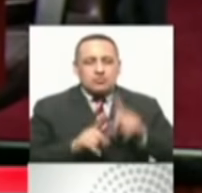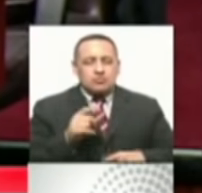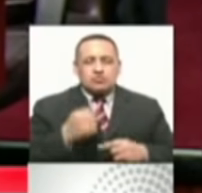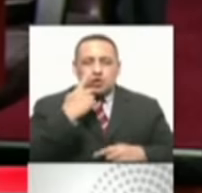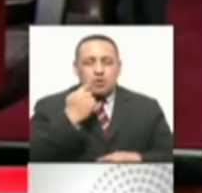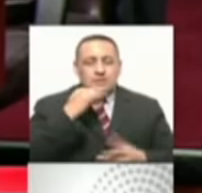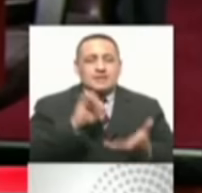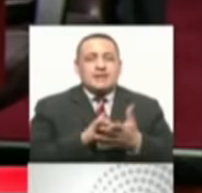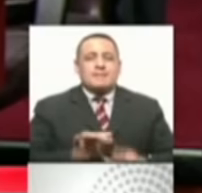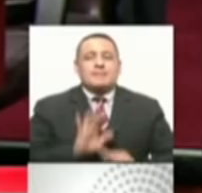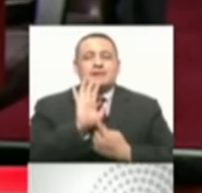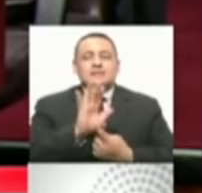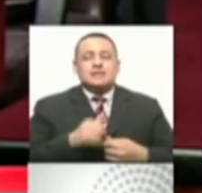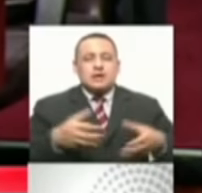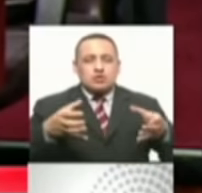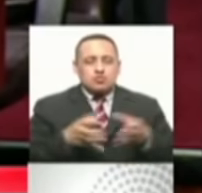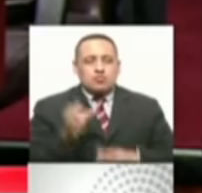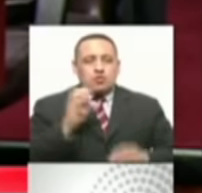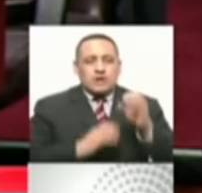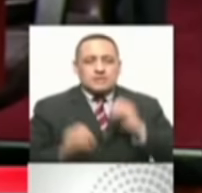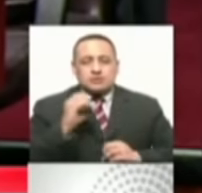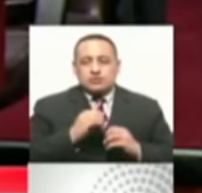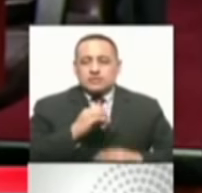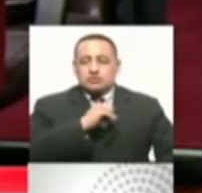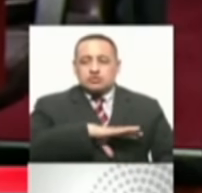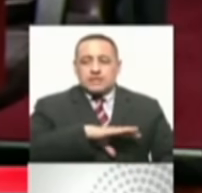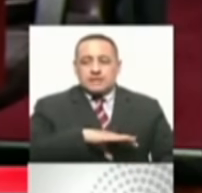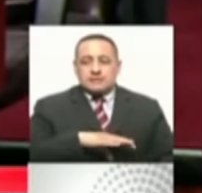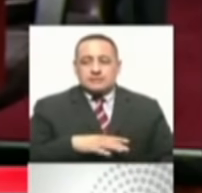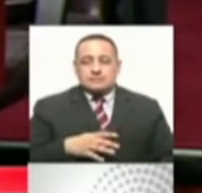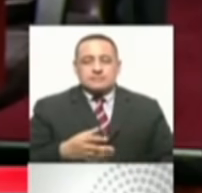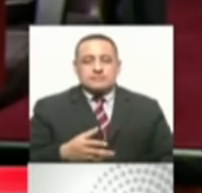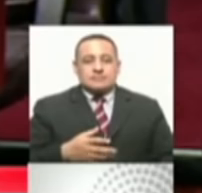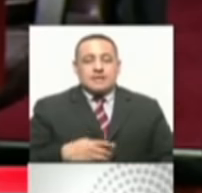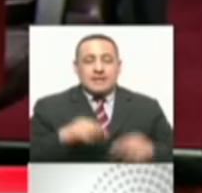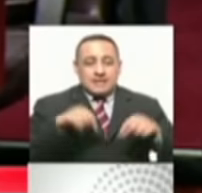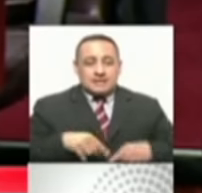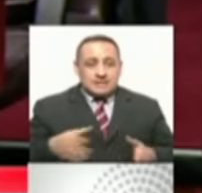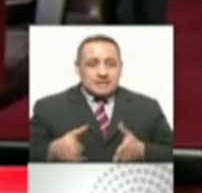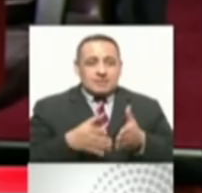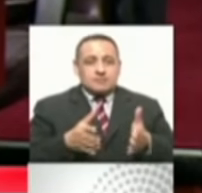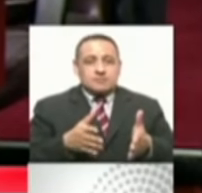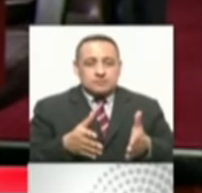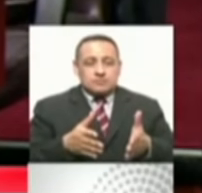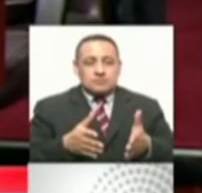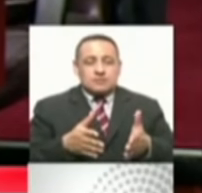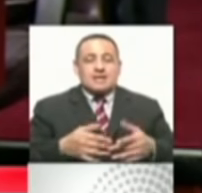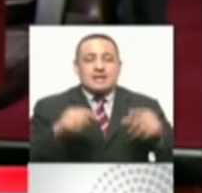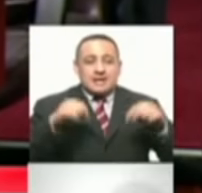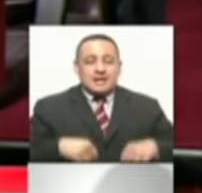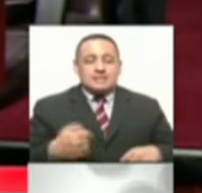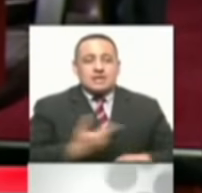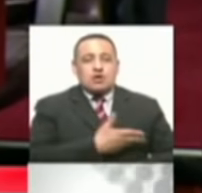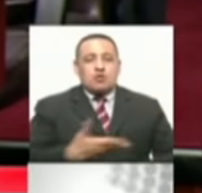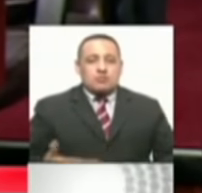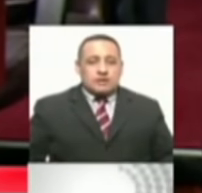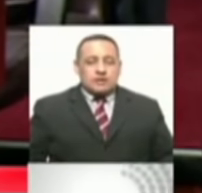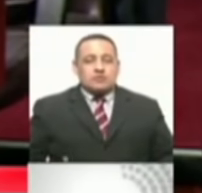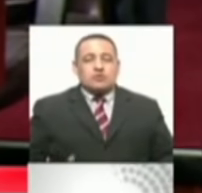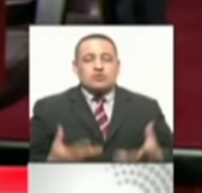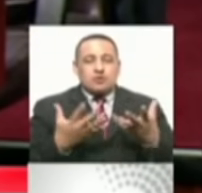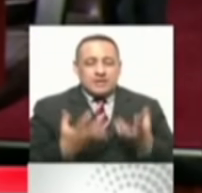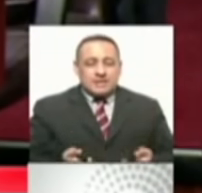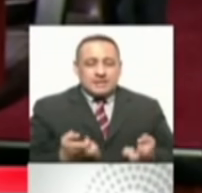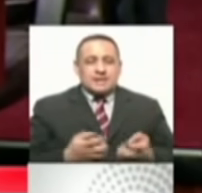hacer cuestión de confianza por el señor Maraví? Concreto a la pregunta. Reitero, no se puede hacer sobre esta situación una cuestión de